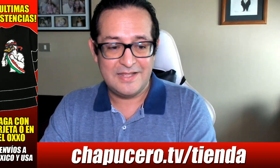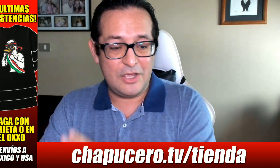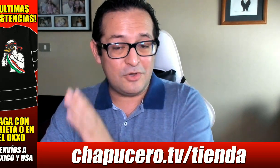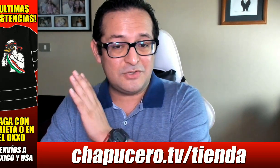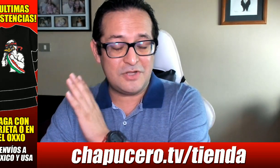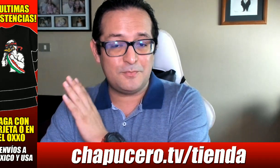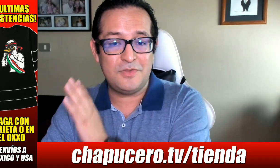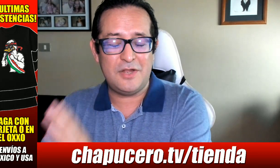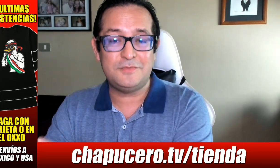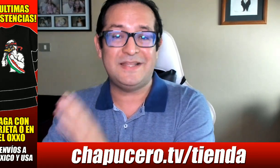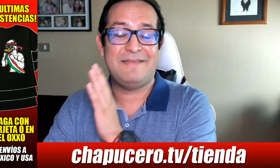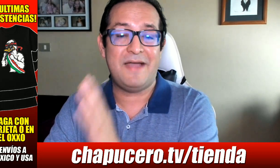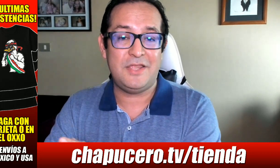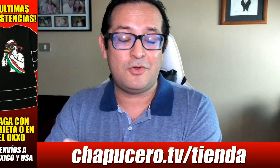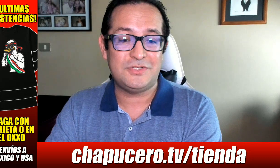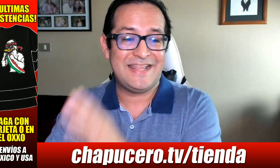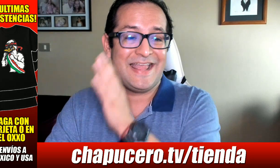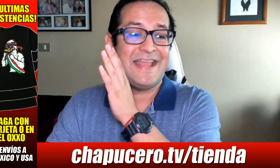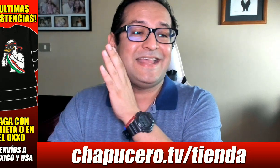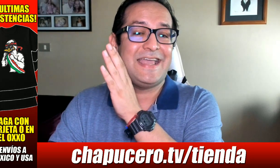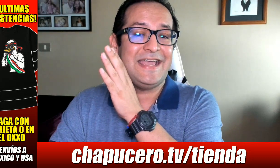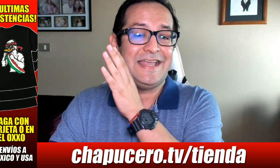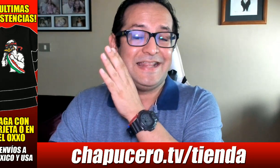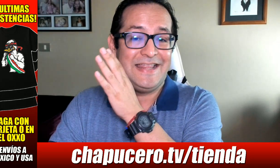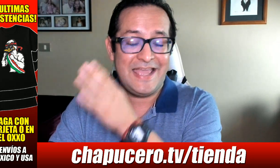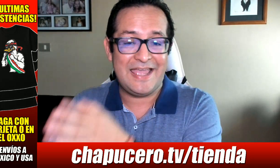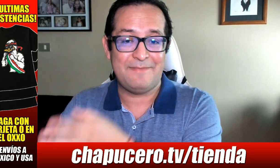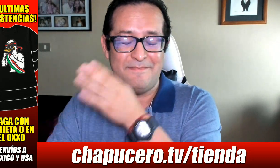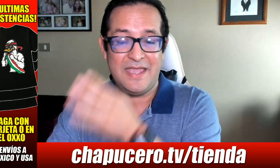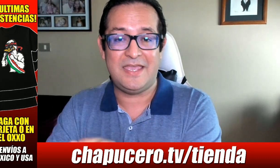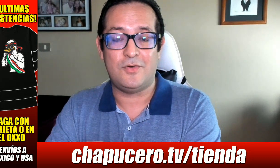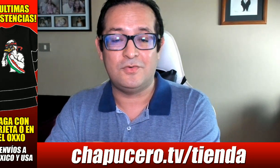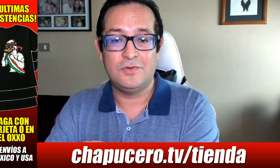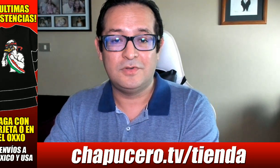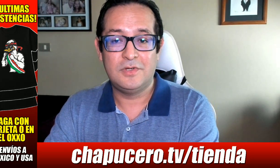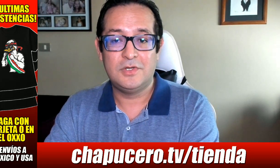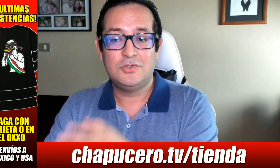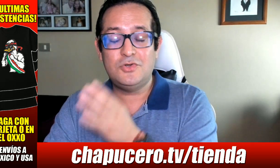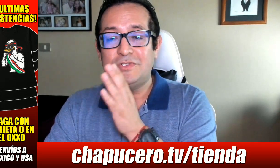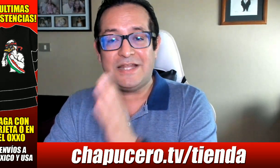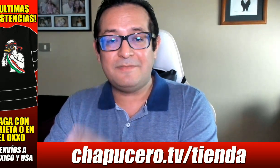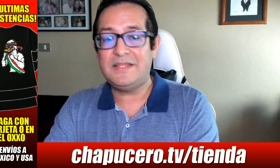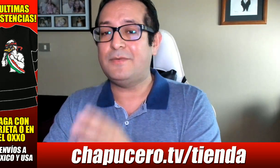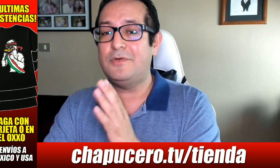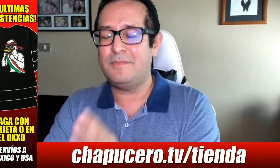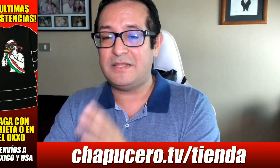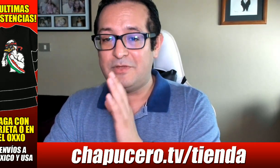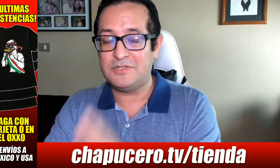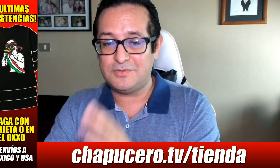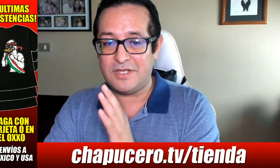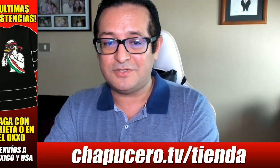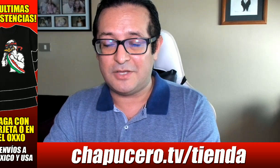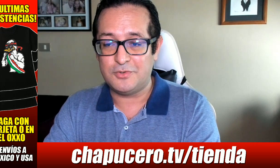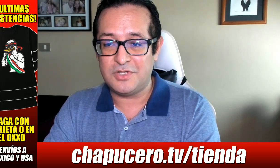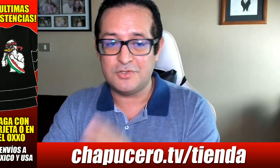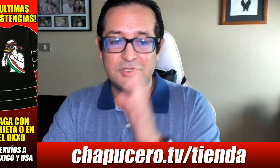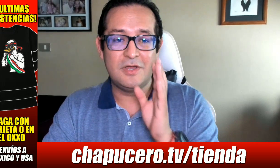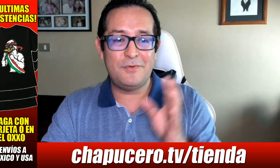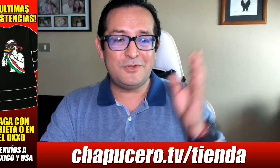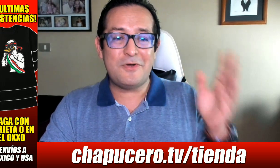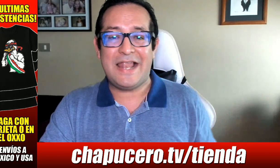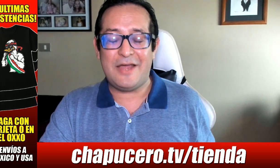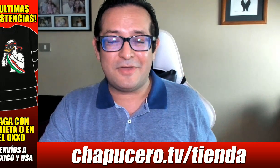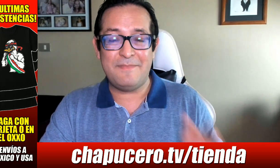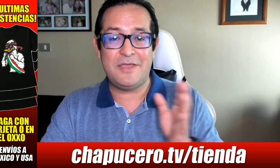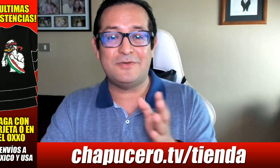digo que son los modelos matemáticos de que de méxico yo no sé realmente qué modelo matemático esto estando eeuu